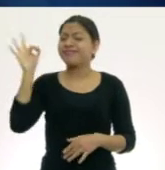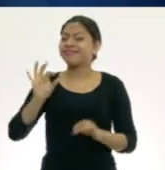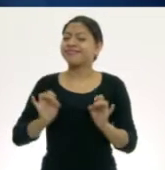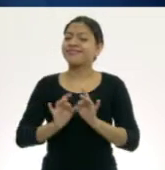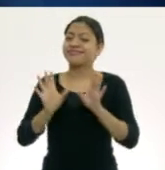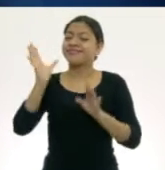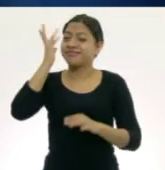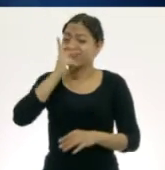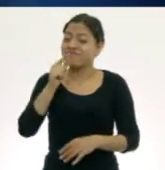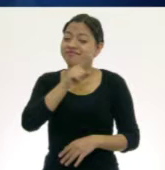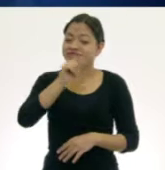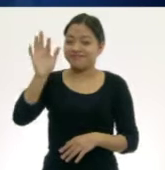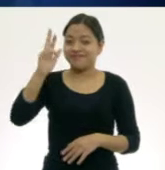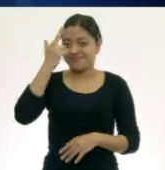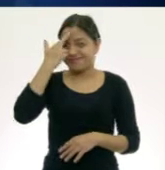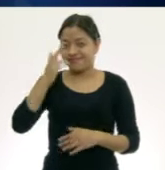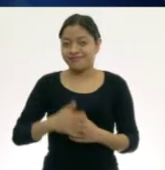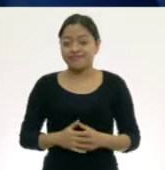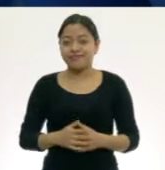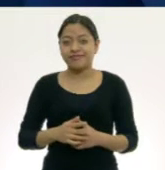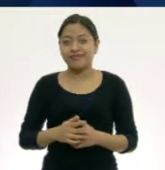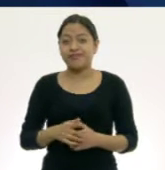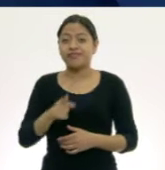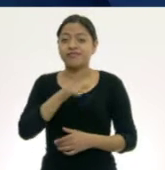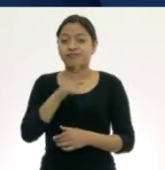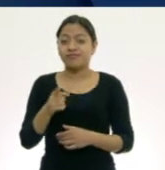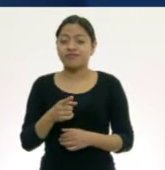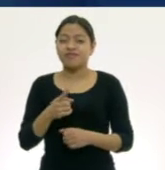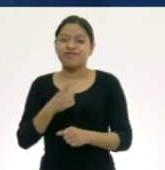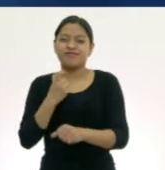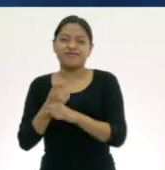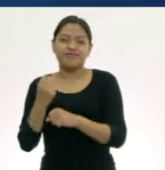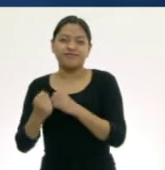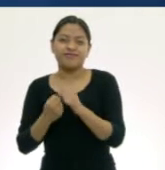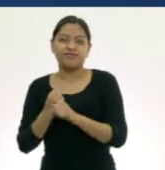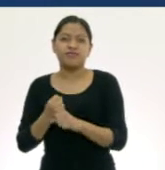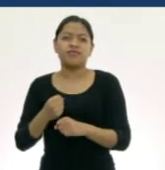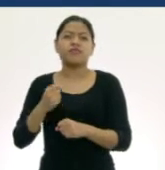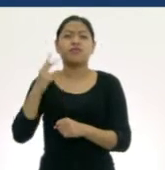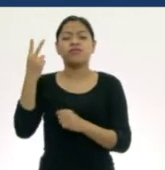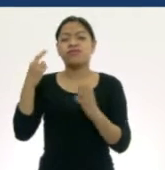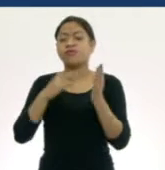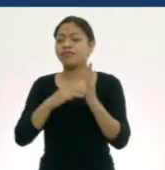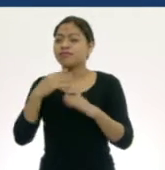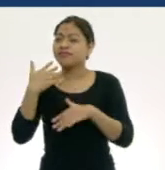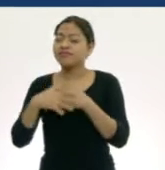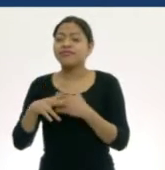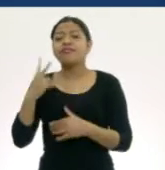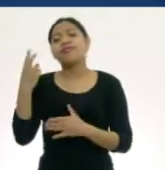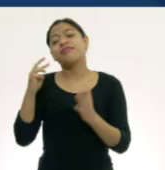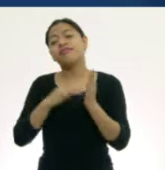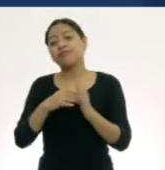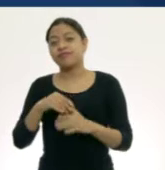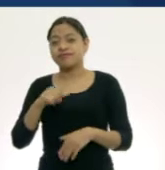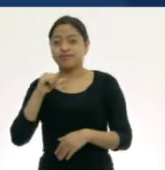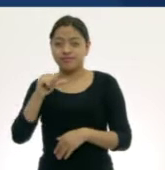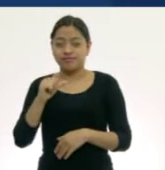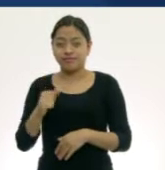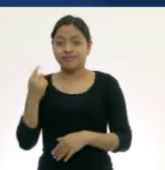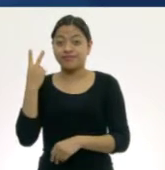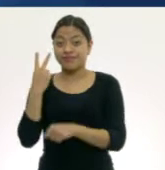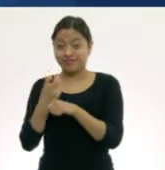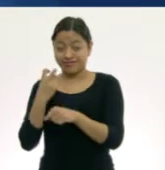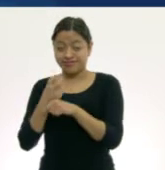vida. Primer año fue más o menos entre el 2015 y 2016. Tenemos el 2º grado. Te puse ahí